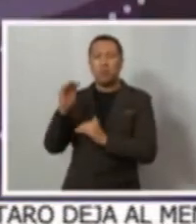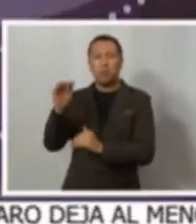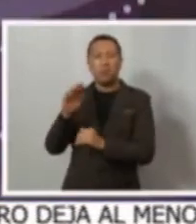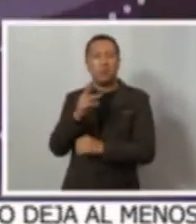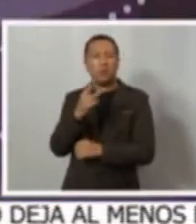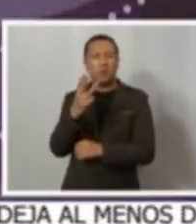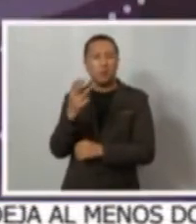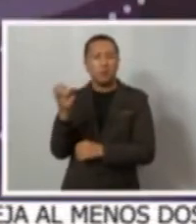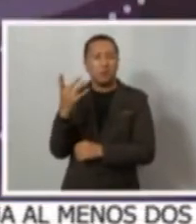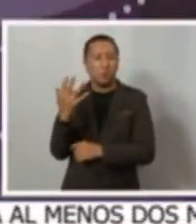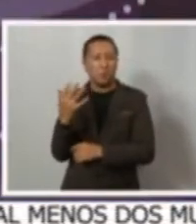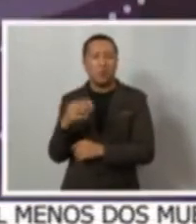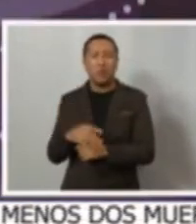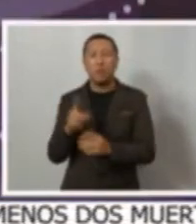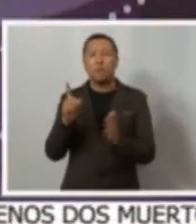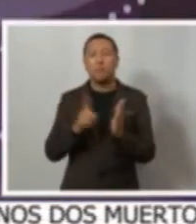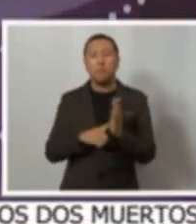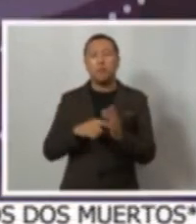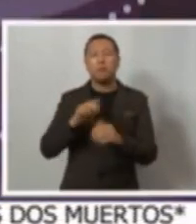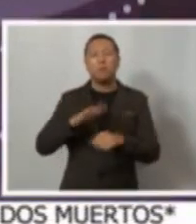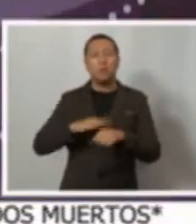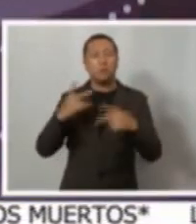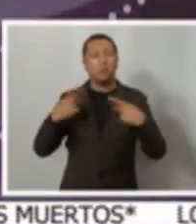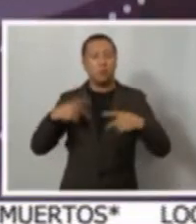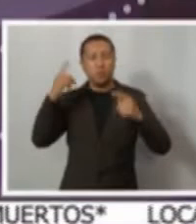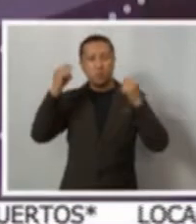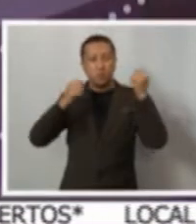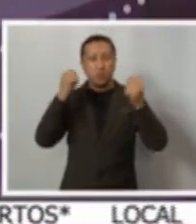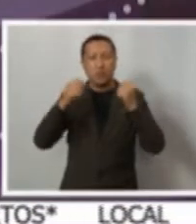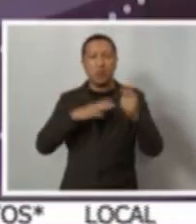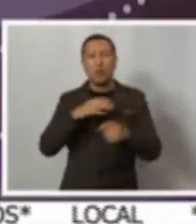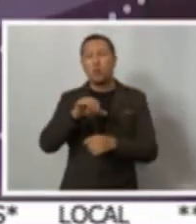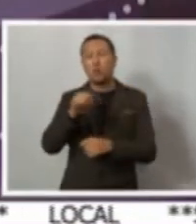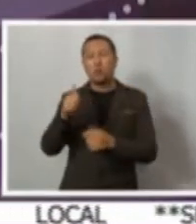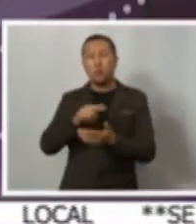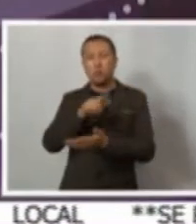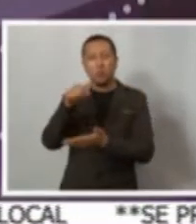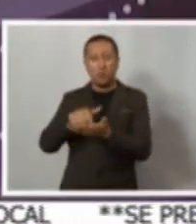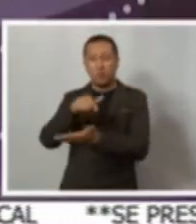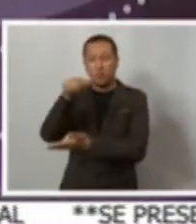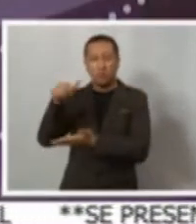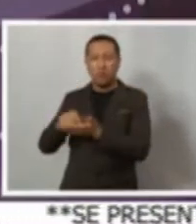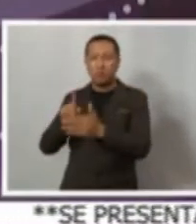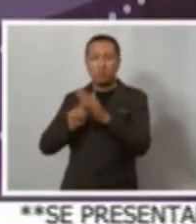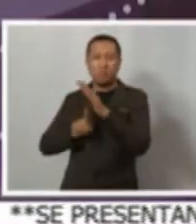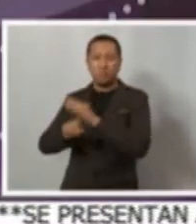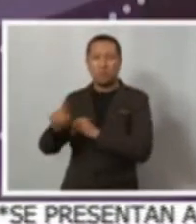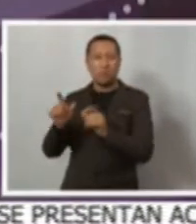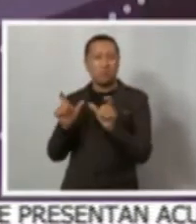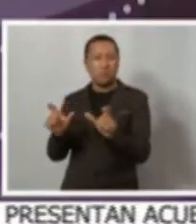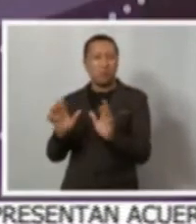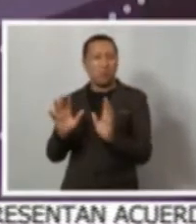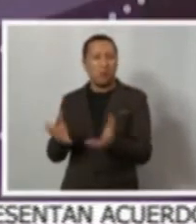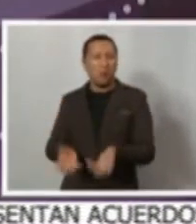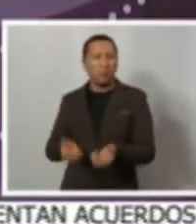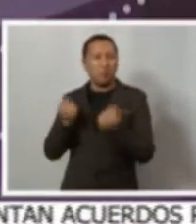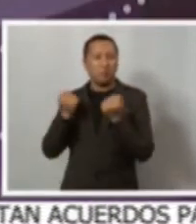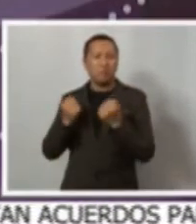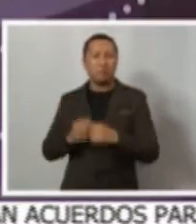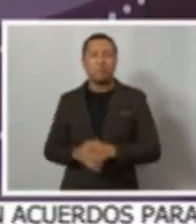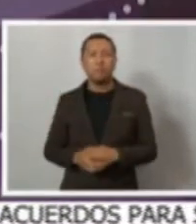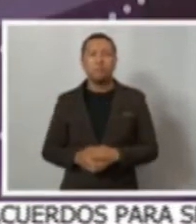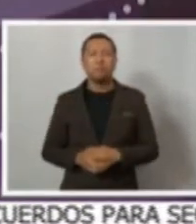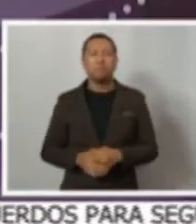1,379 turistas se encuentran bajo resguardo en 5 centros de hospedaje. Déjeme ir a una